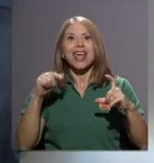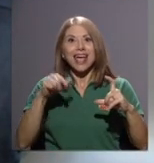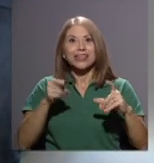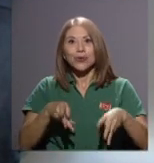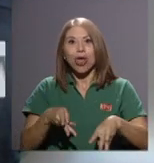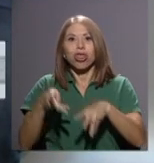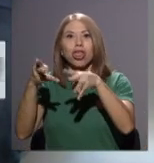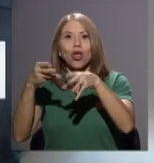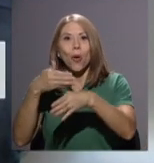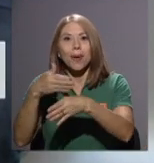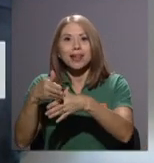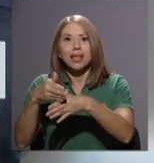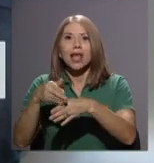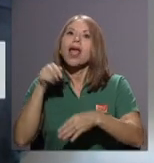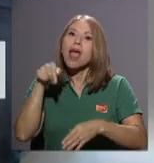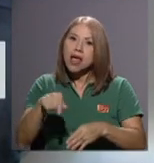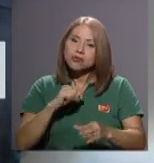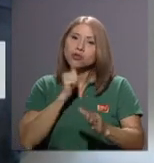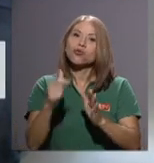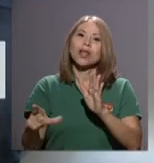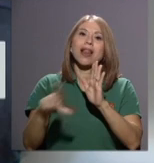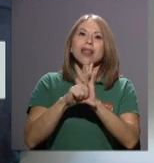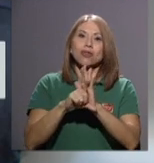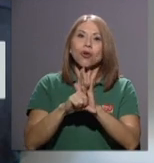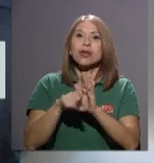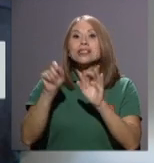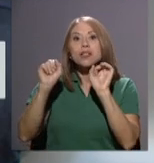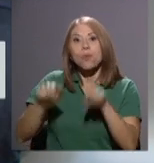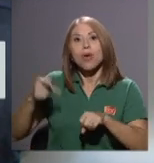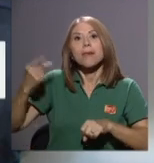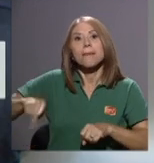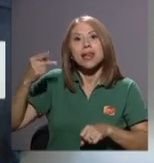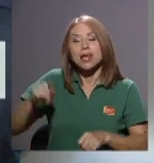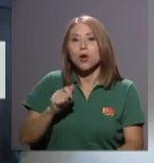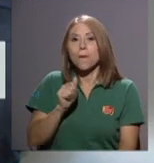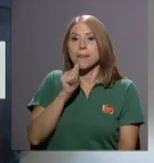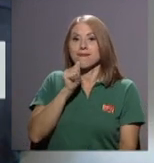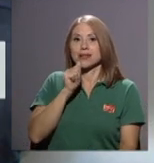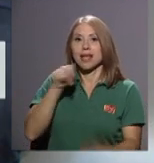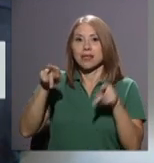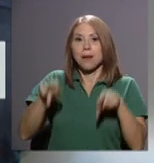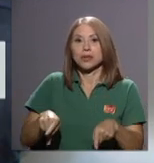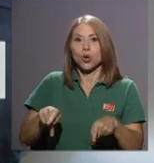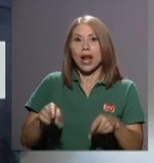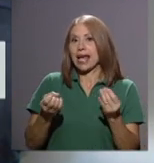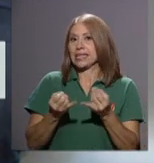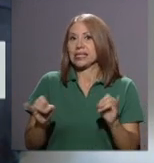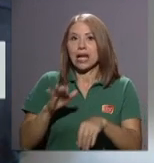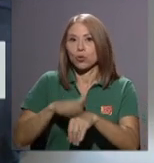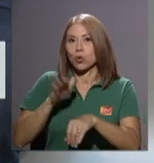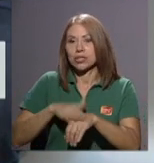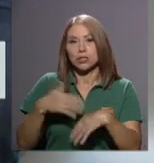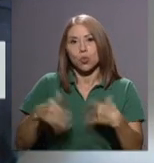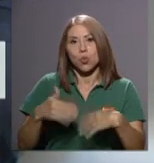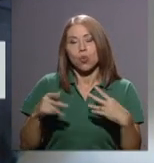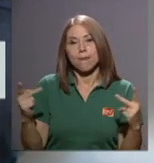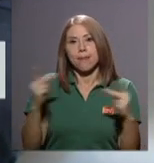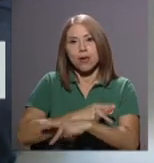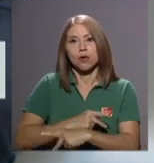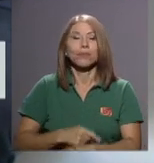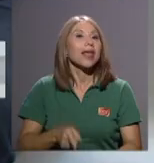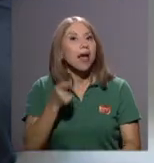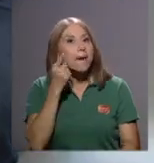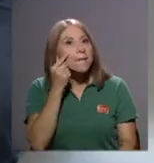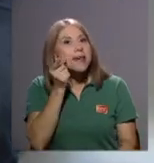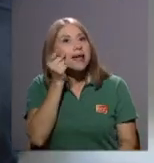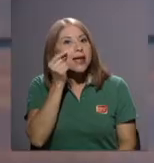en peligro la intimidad o privacidad de la persona y si se hace, por supuesto, sin la autorización del mismo. Vea qué curioso, nos encontramos pero un